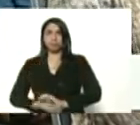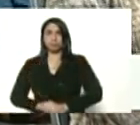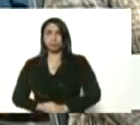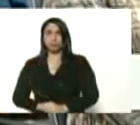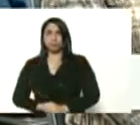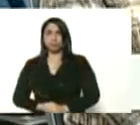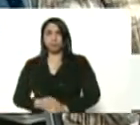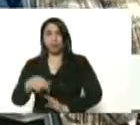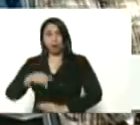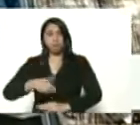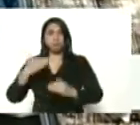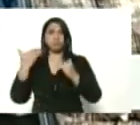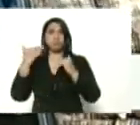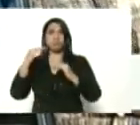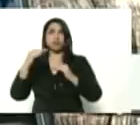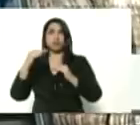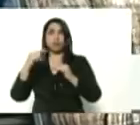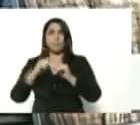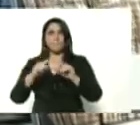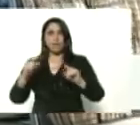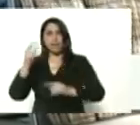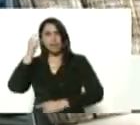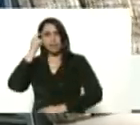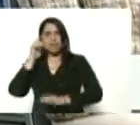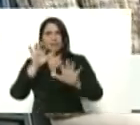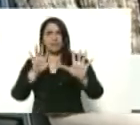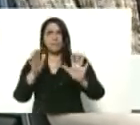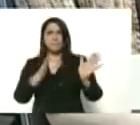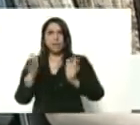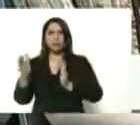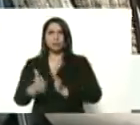en esta etapa, para el día 10 de marzo.